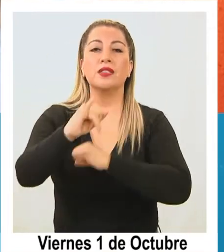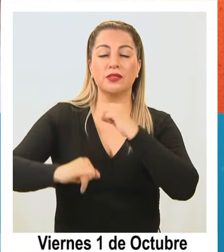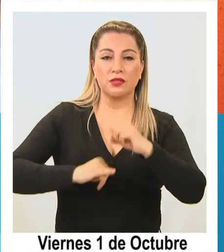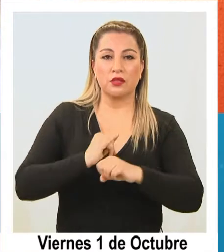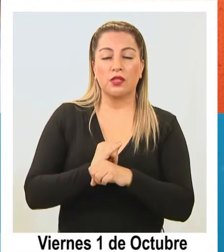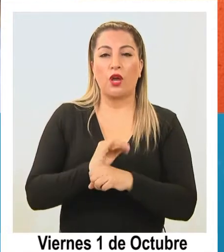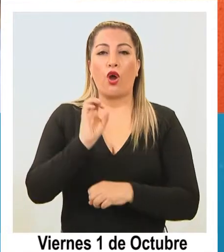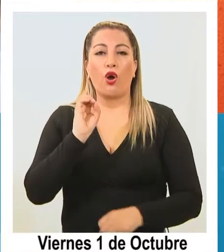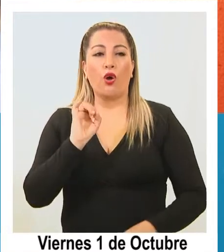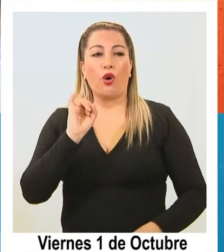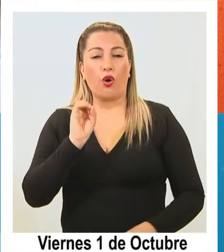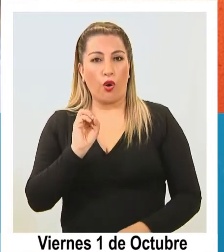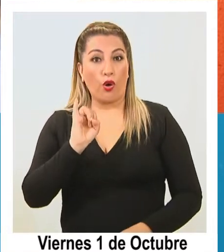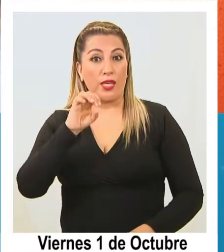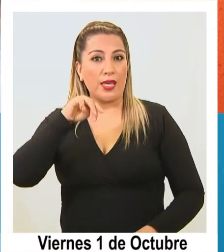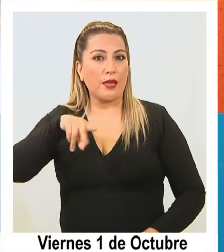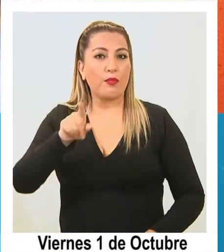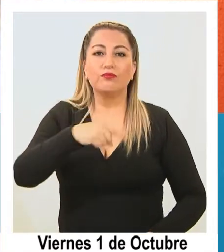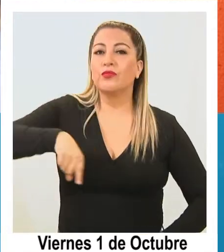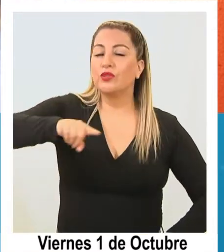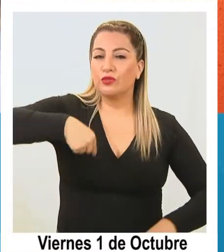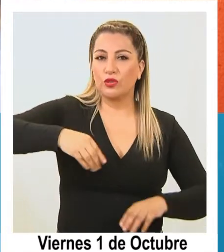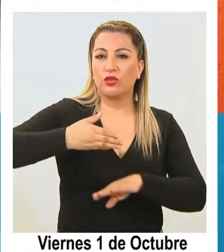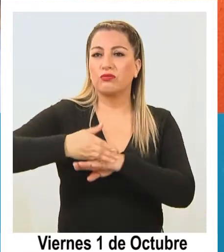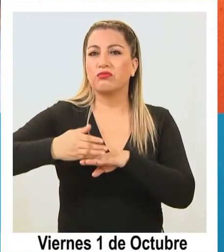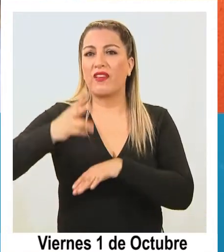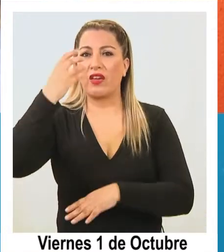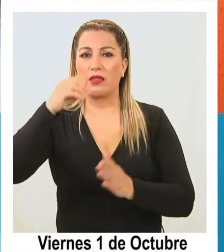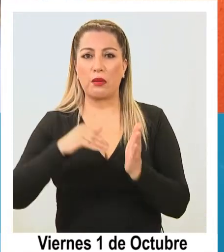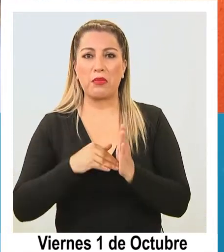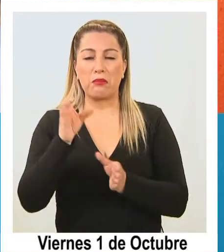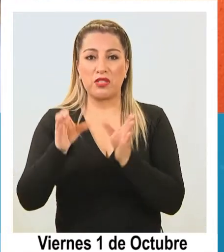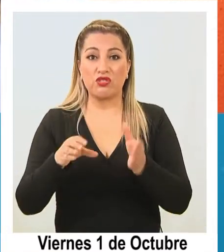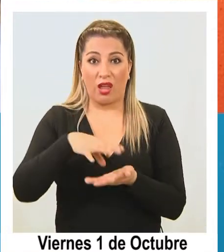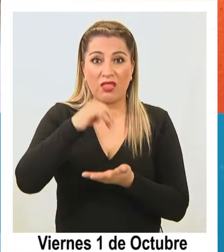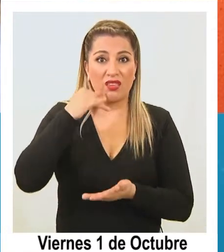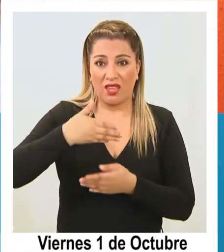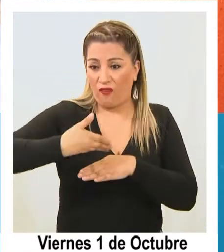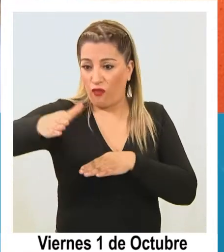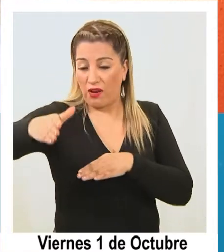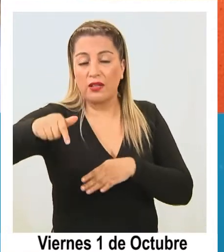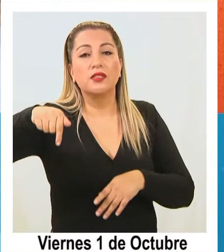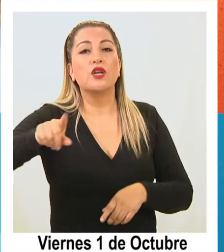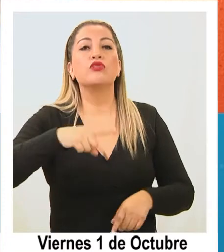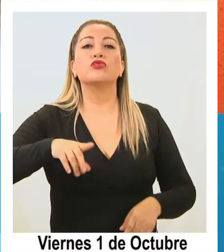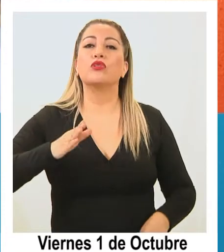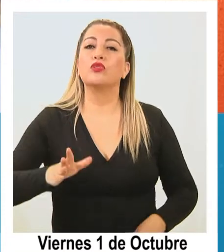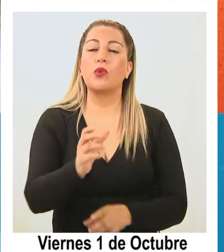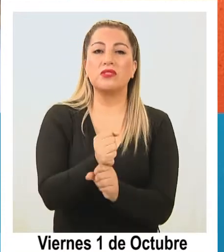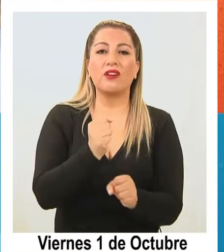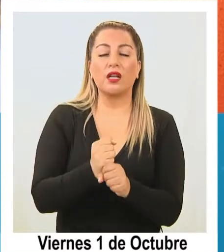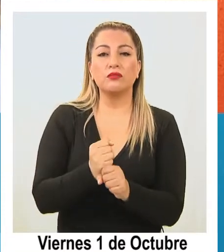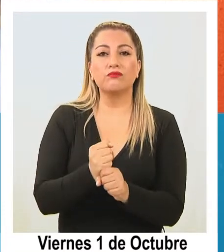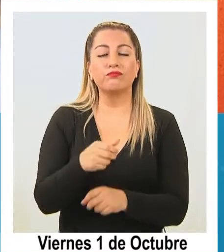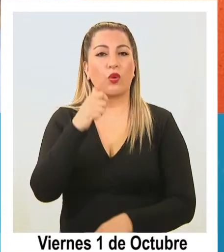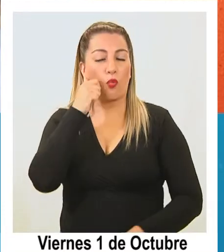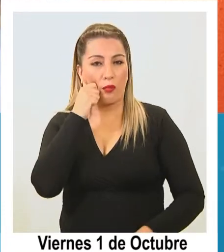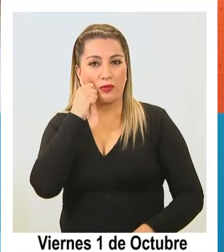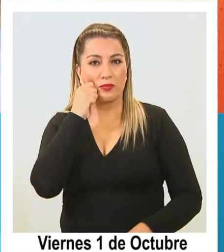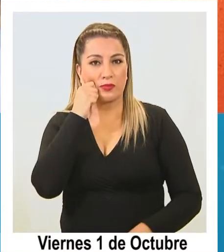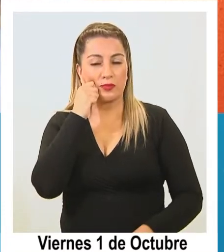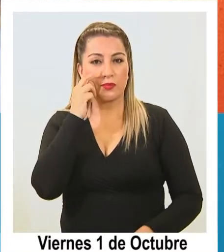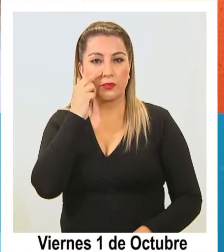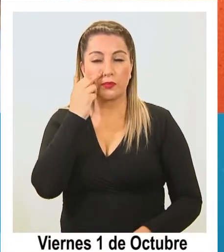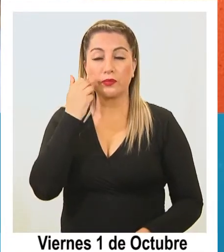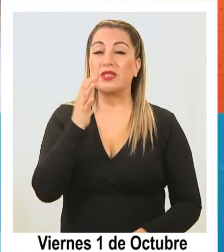OIM fundamentalmente, y por lo tanto hemos sacado 20.000 personas de acá, lo insisto. Por lo tanto, sí hemos trabajado en el tema humanitario, y lo que